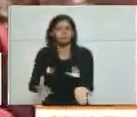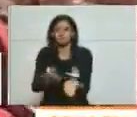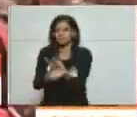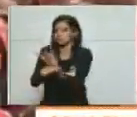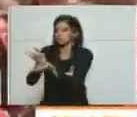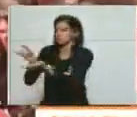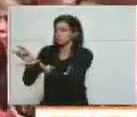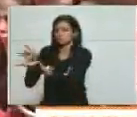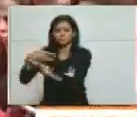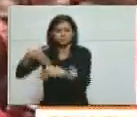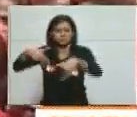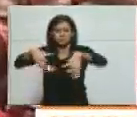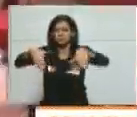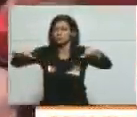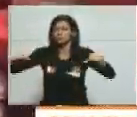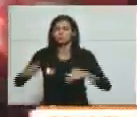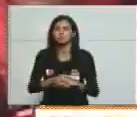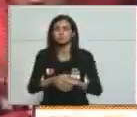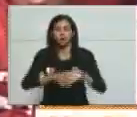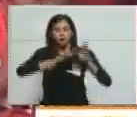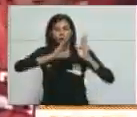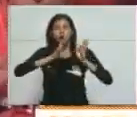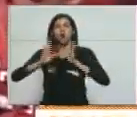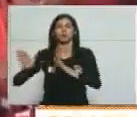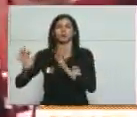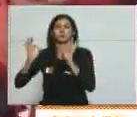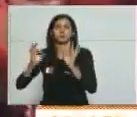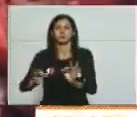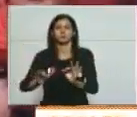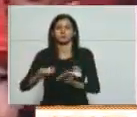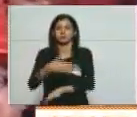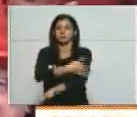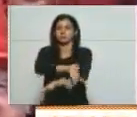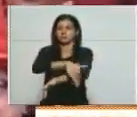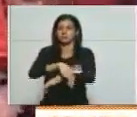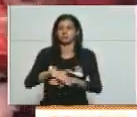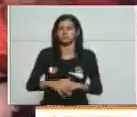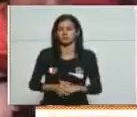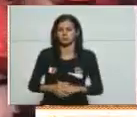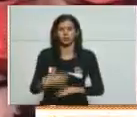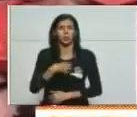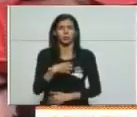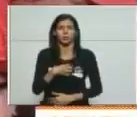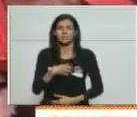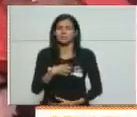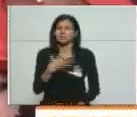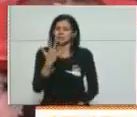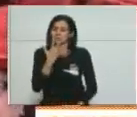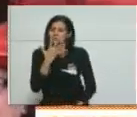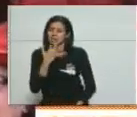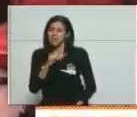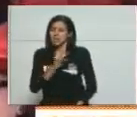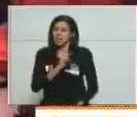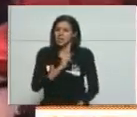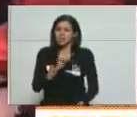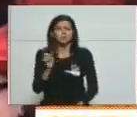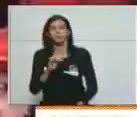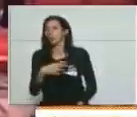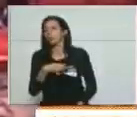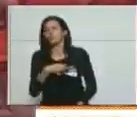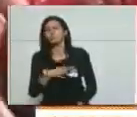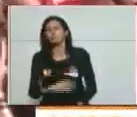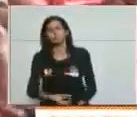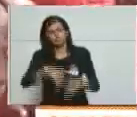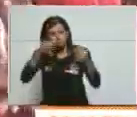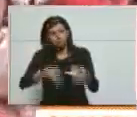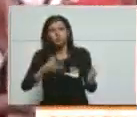para asegurar el orden público. Nosotros no podemos estar con complejos aquí. Hay que hacer